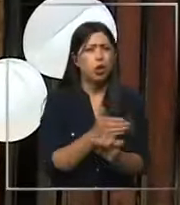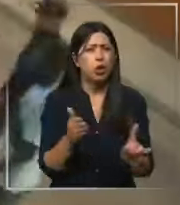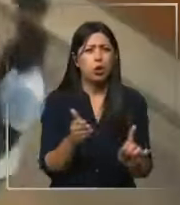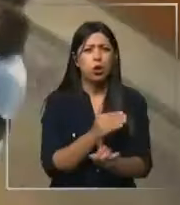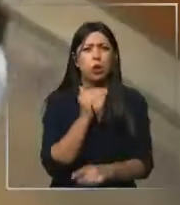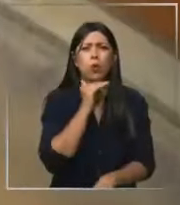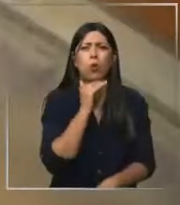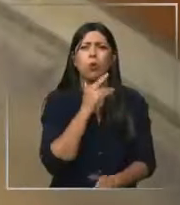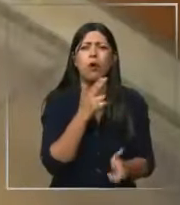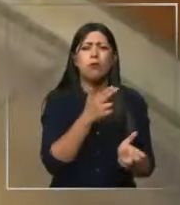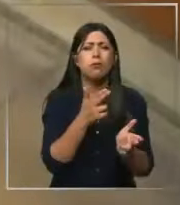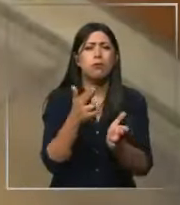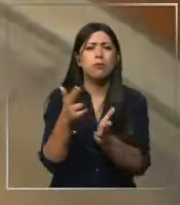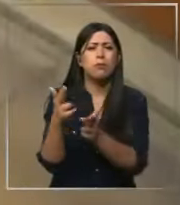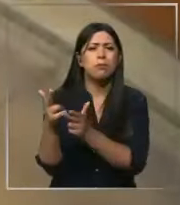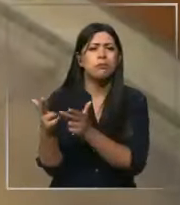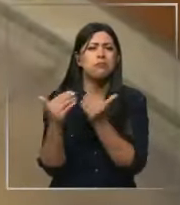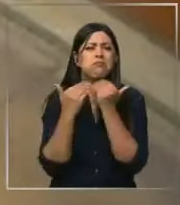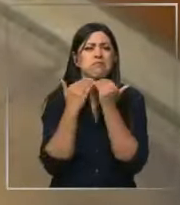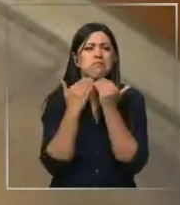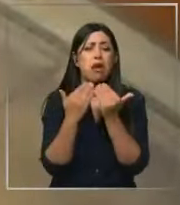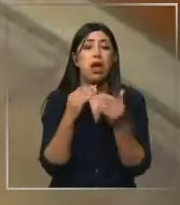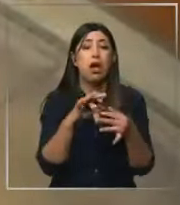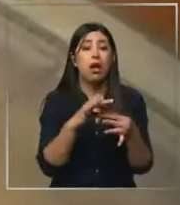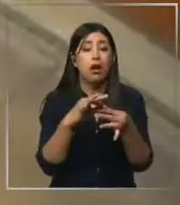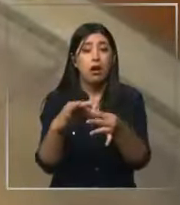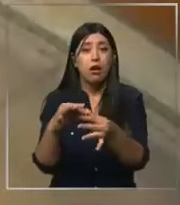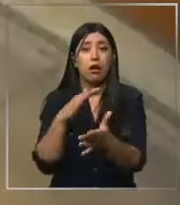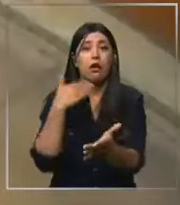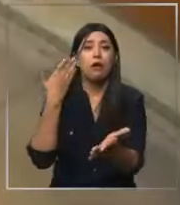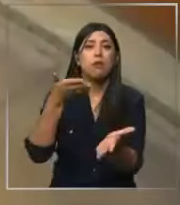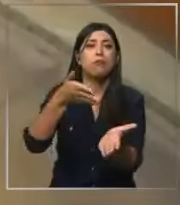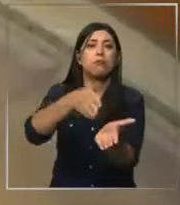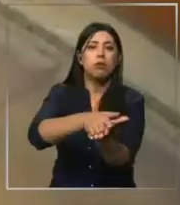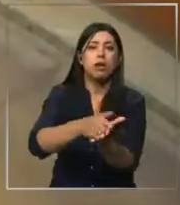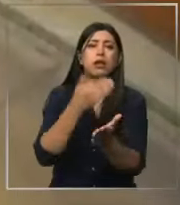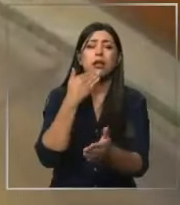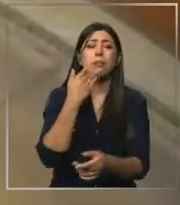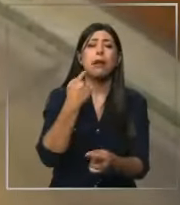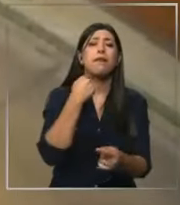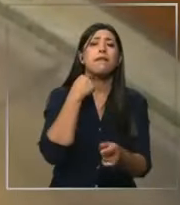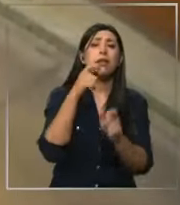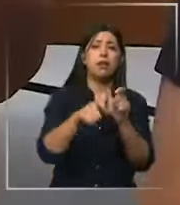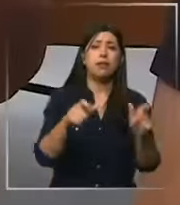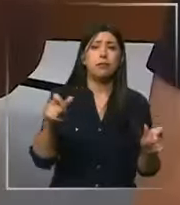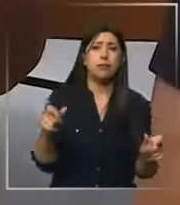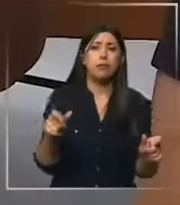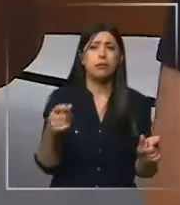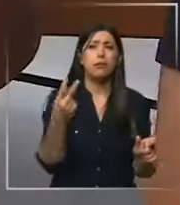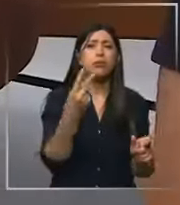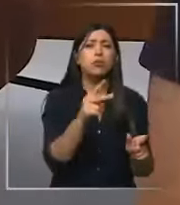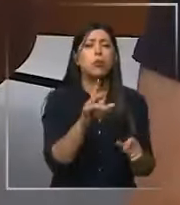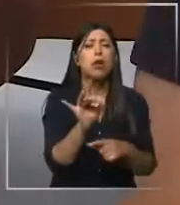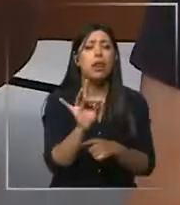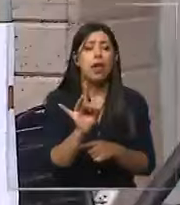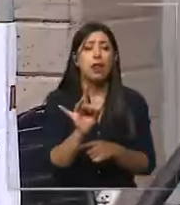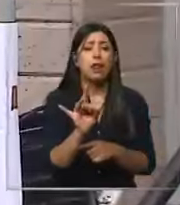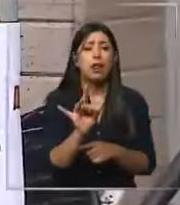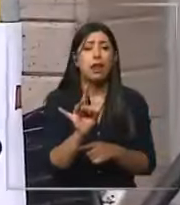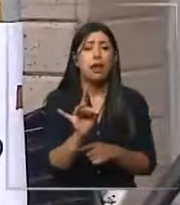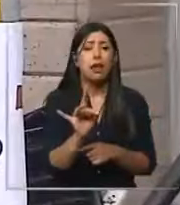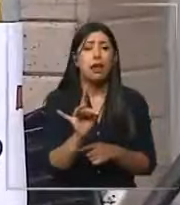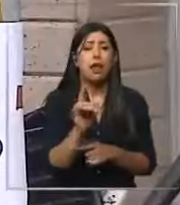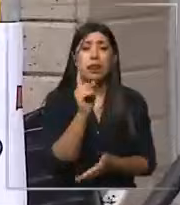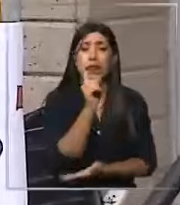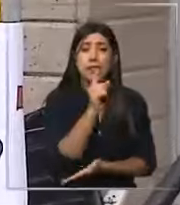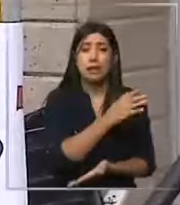uso indiscriminado de armas de fuego con consecuencias fatales y la edad de las víctimas. Desde comienzos de diciembre a la fecha, un